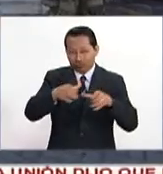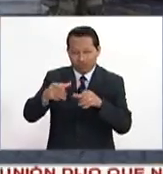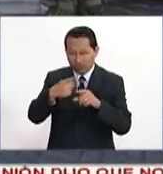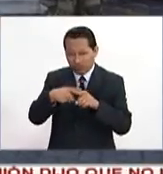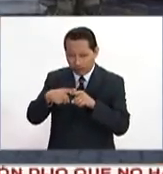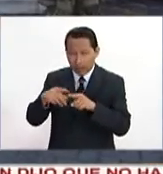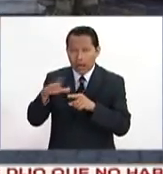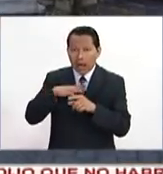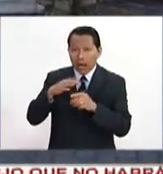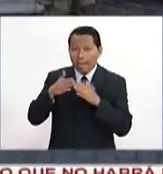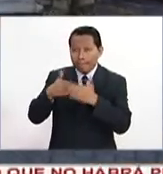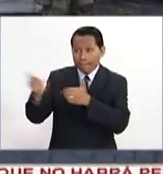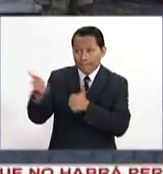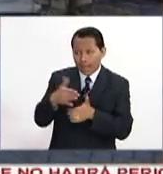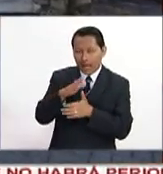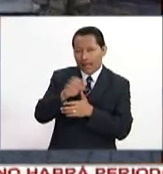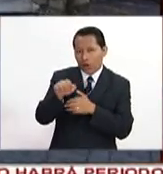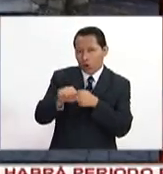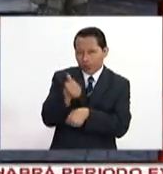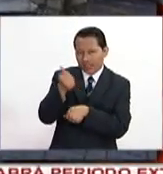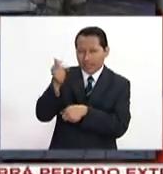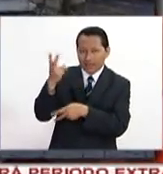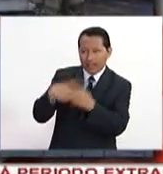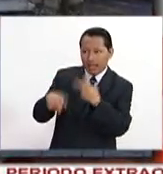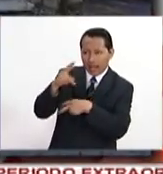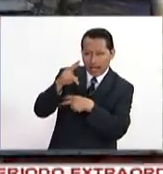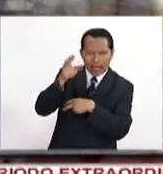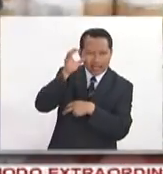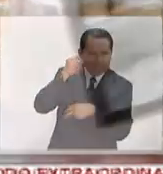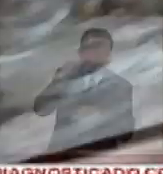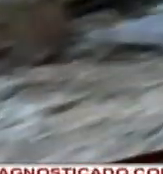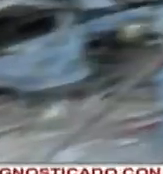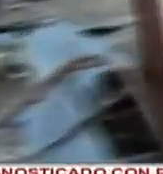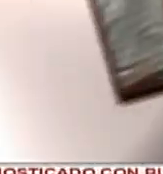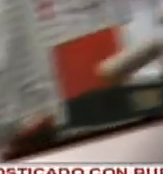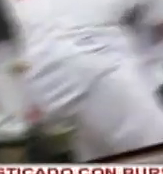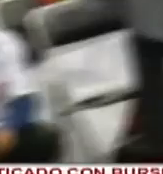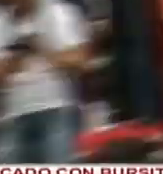llegó en el buque Wanhai 511, proveniente de Shanghái, China.